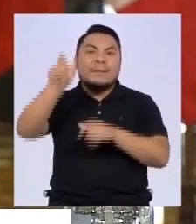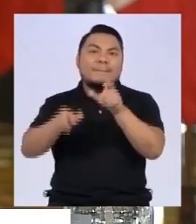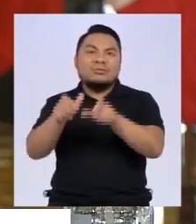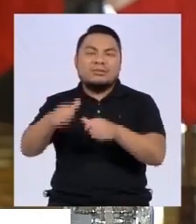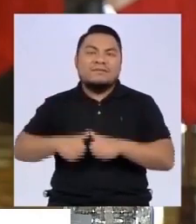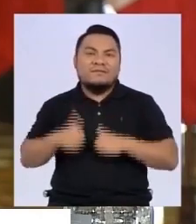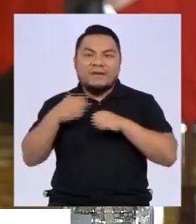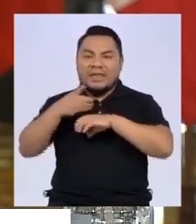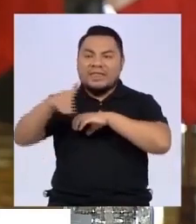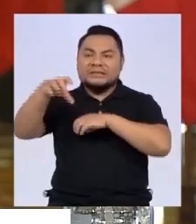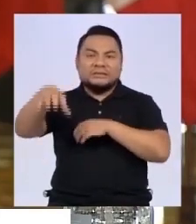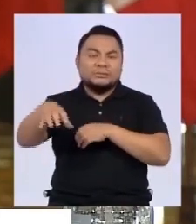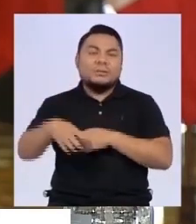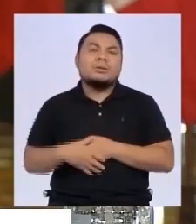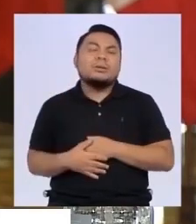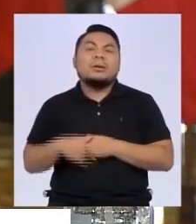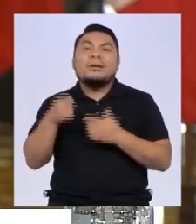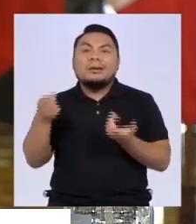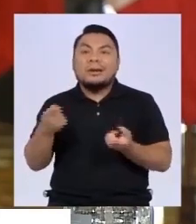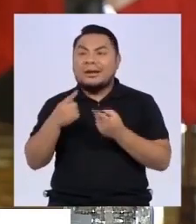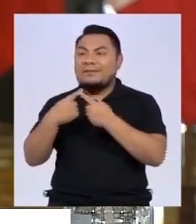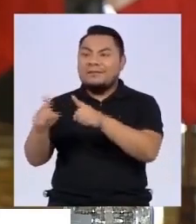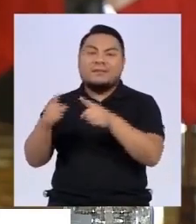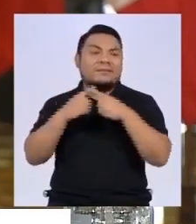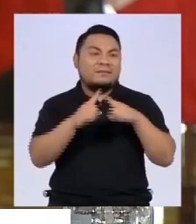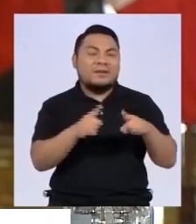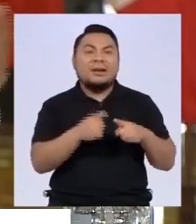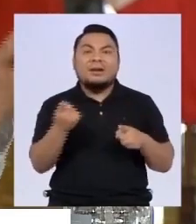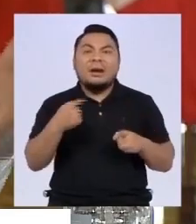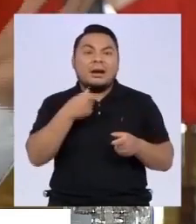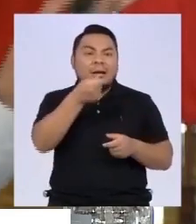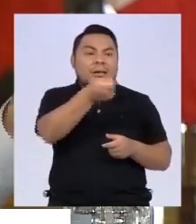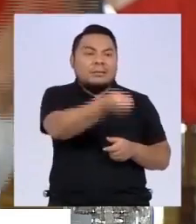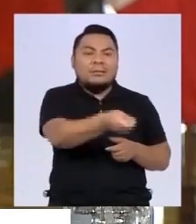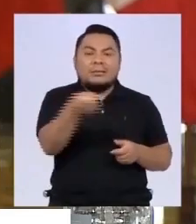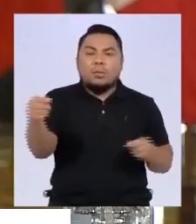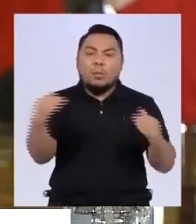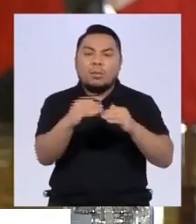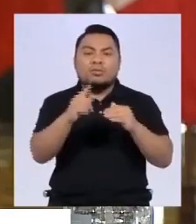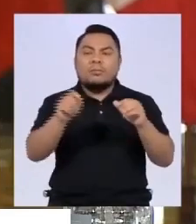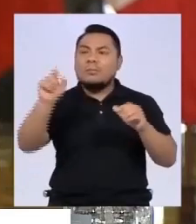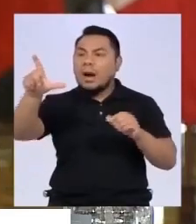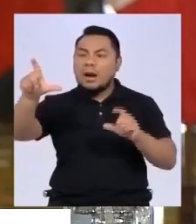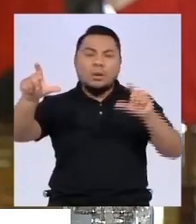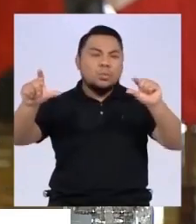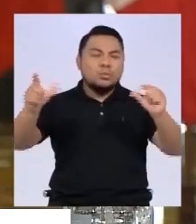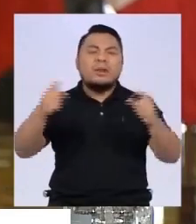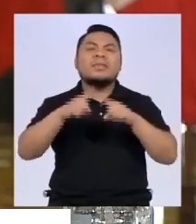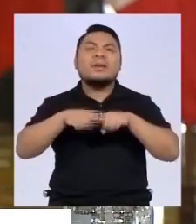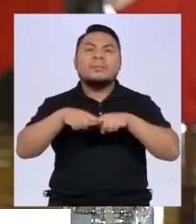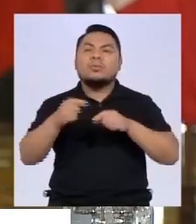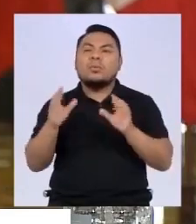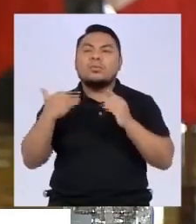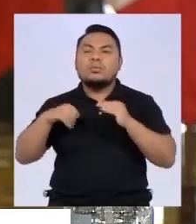personas. Obviamente no puede ser la misma cantidad. Se ha determinado a través del Ministerio de Economía y